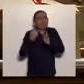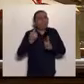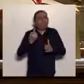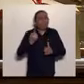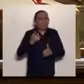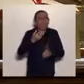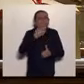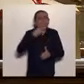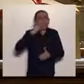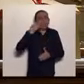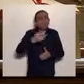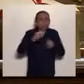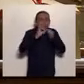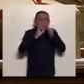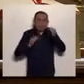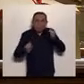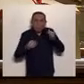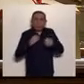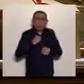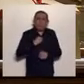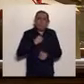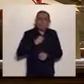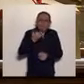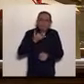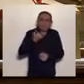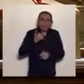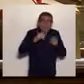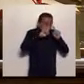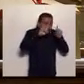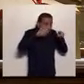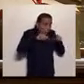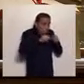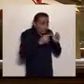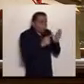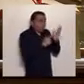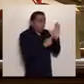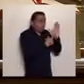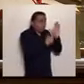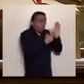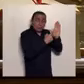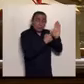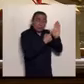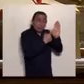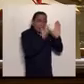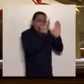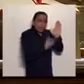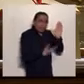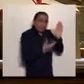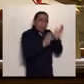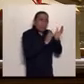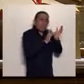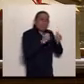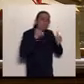una hermosa oración por las vocaciones. Tiene una estampita que de un lado tiene la imagen del